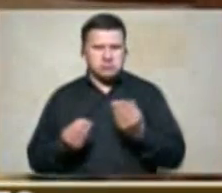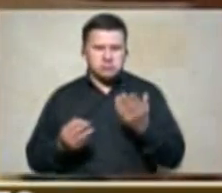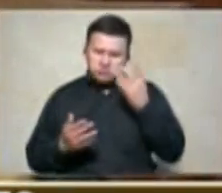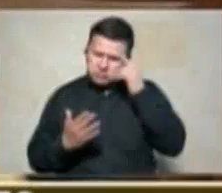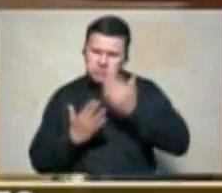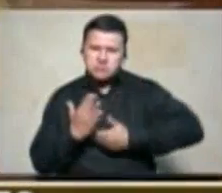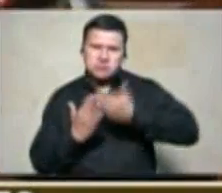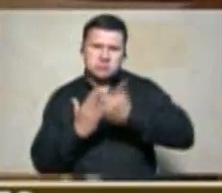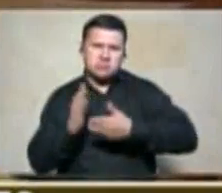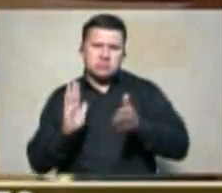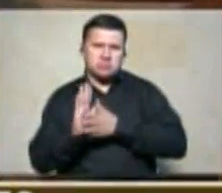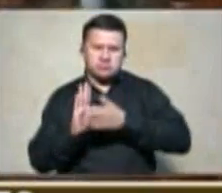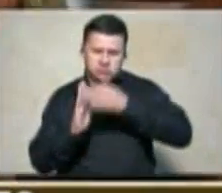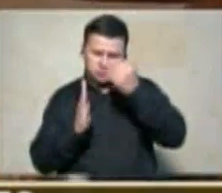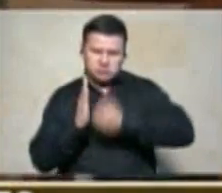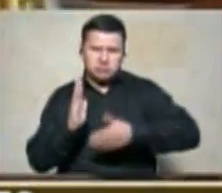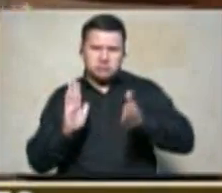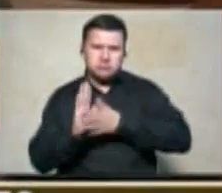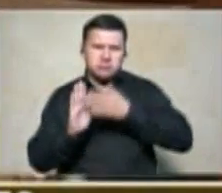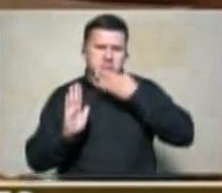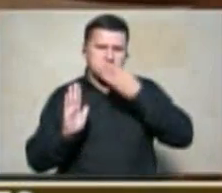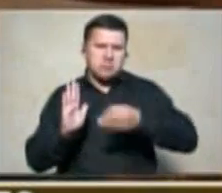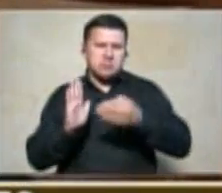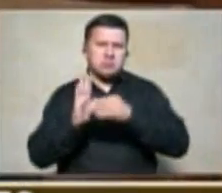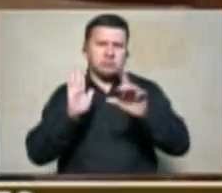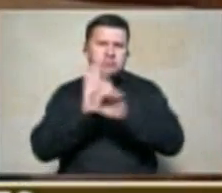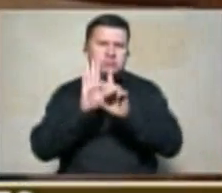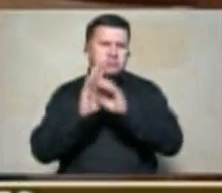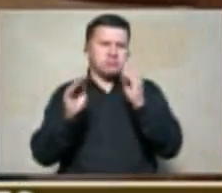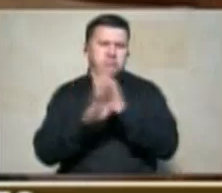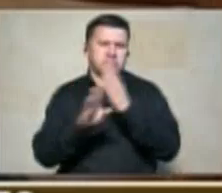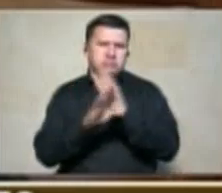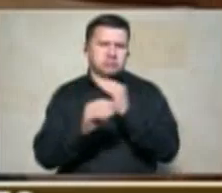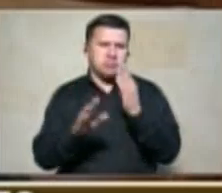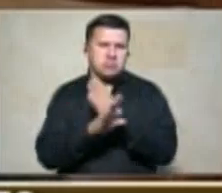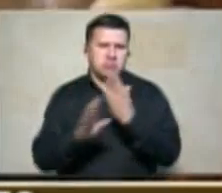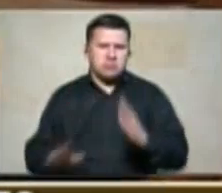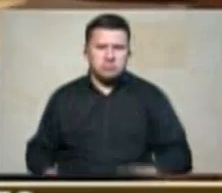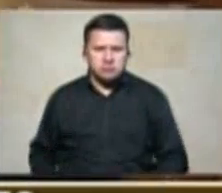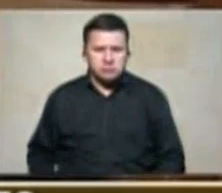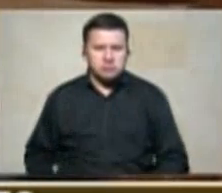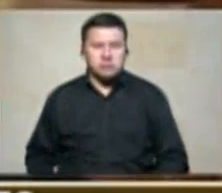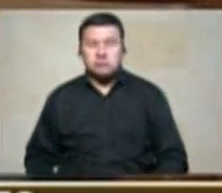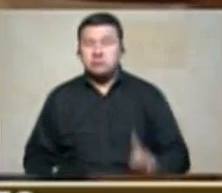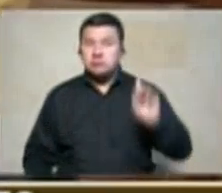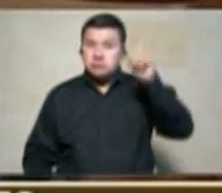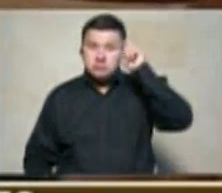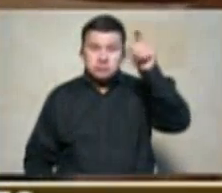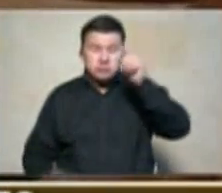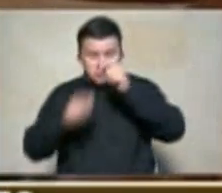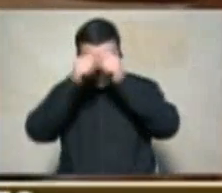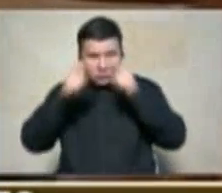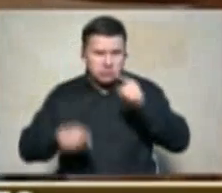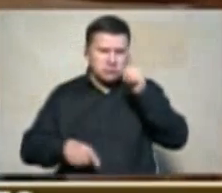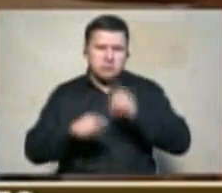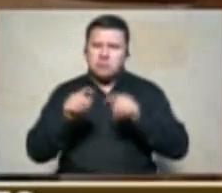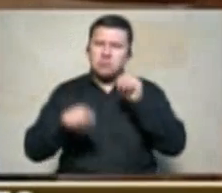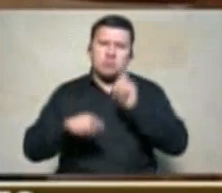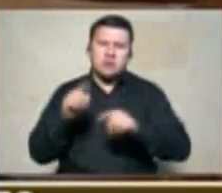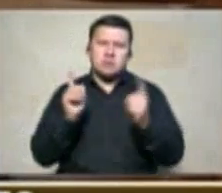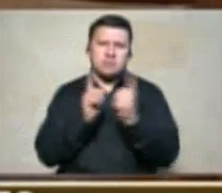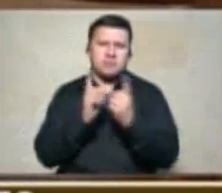tipo de problema. El gobierno y el Estado no pueden, no tienen la posibilidad de fallar